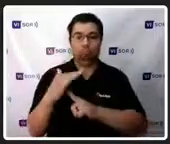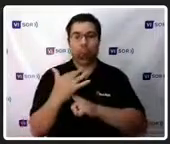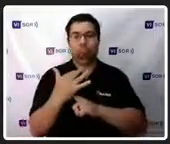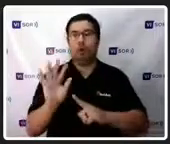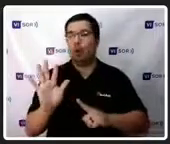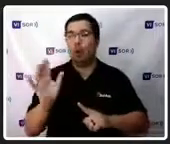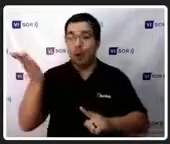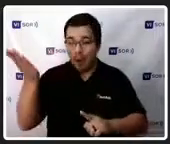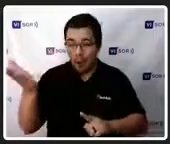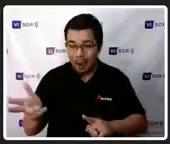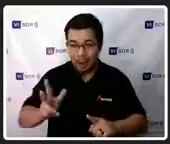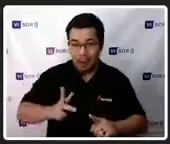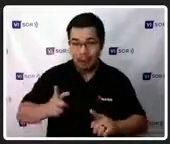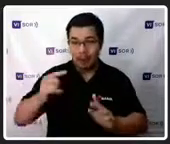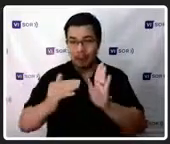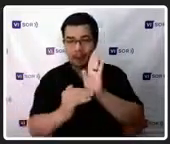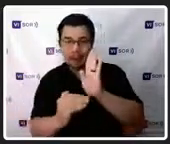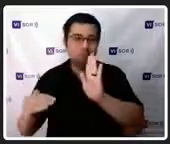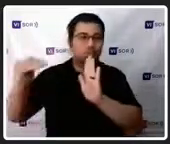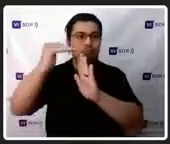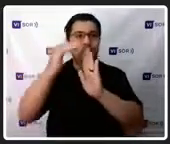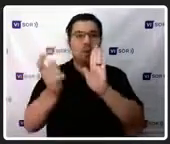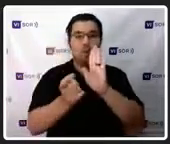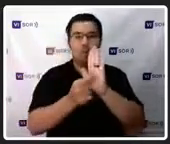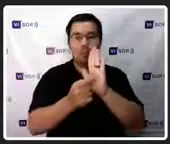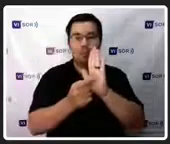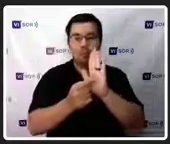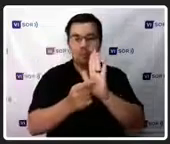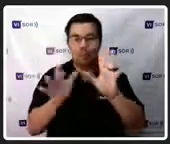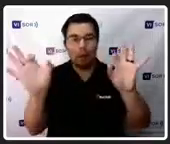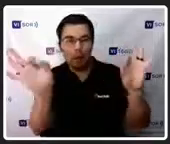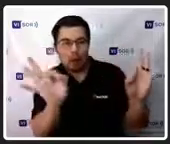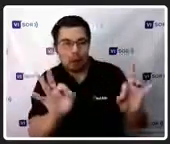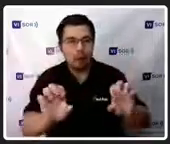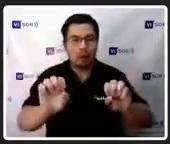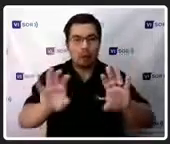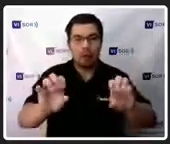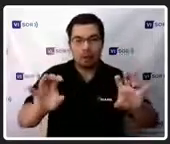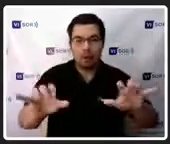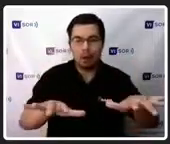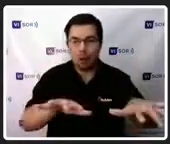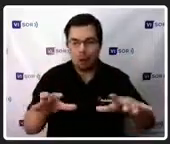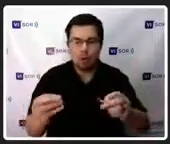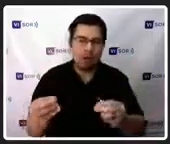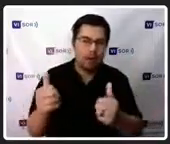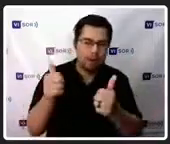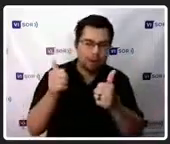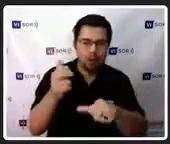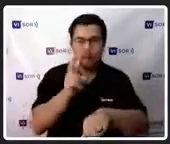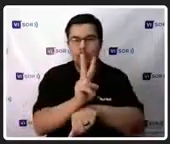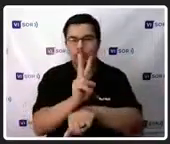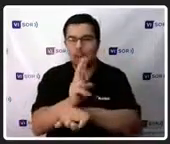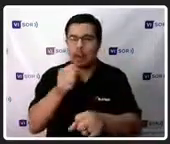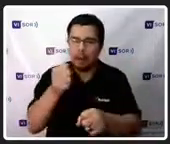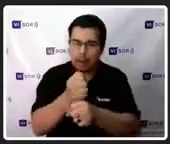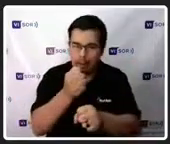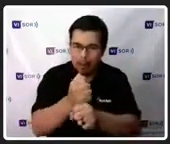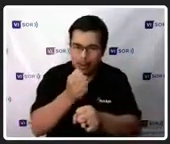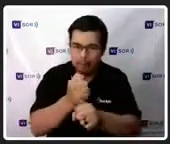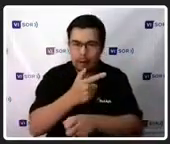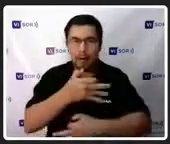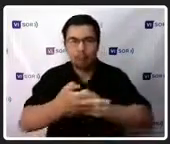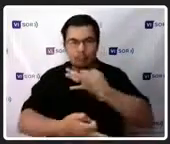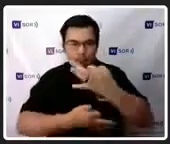que están enseñando cosas correctas, concretas, profesores que trabajan en la industria, que te dan contando sus anécdotas para